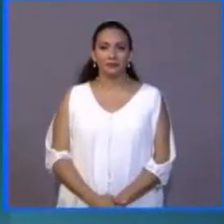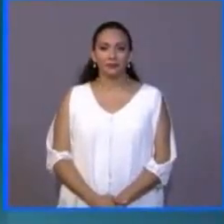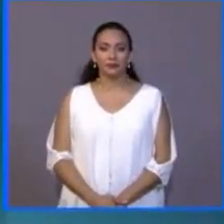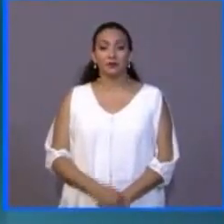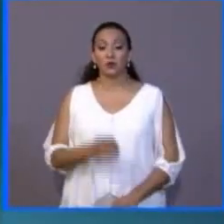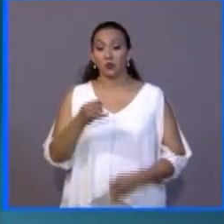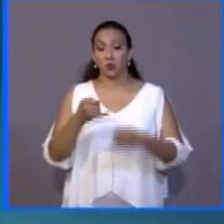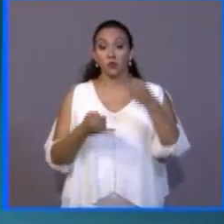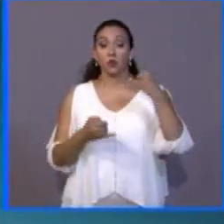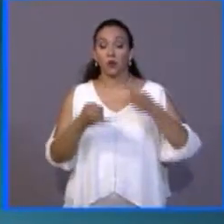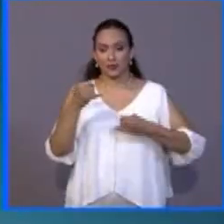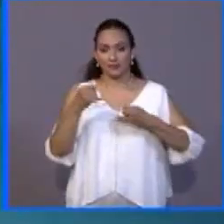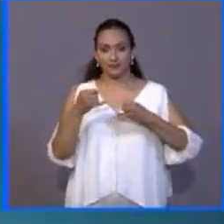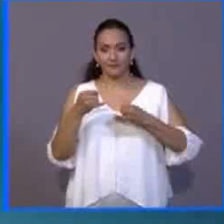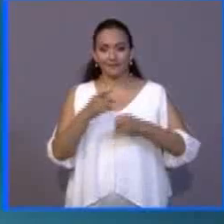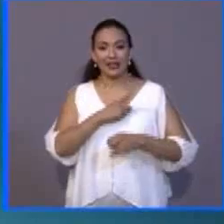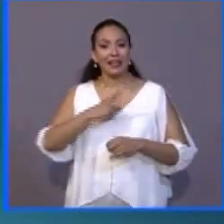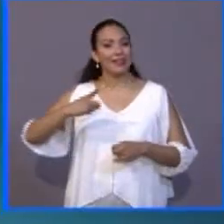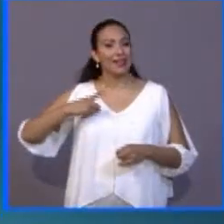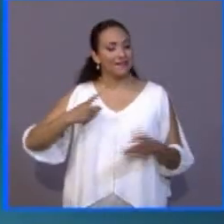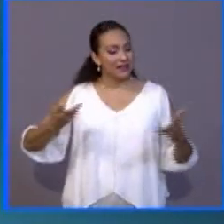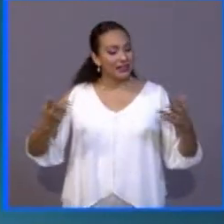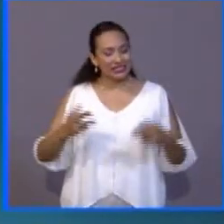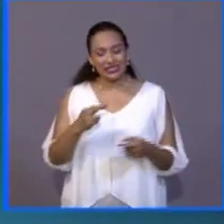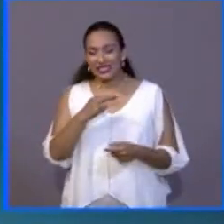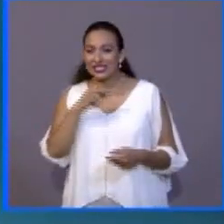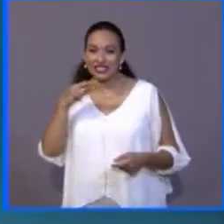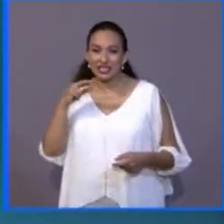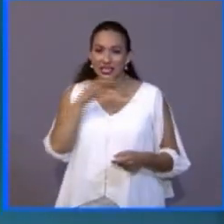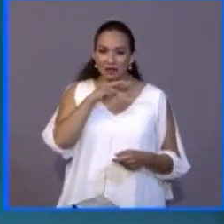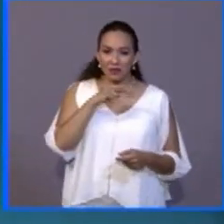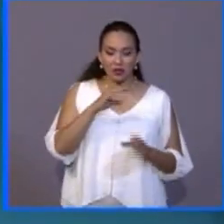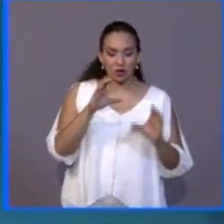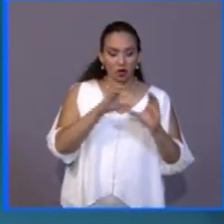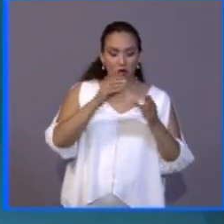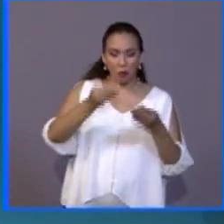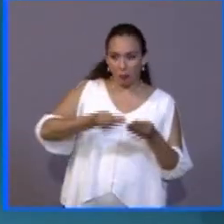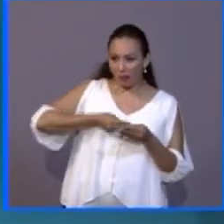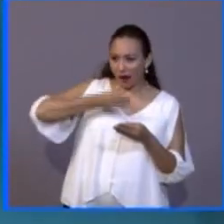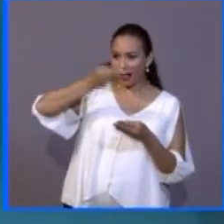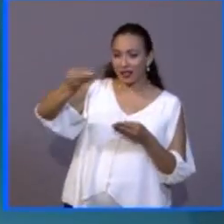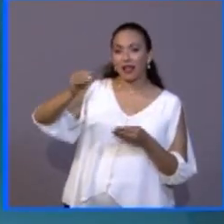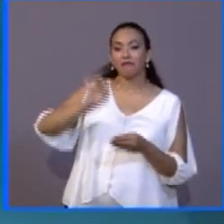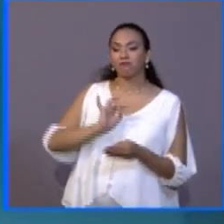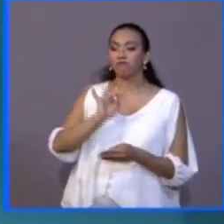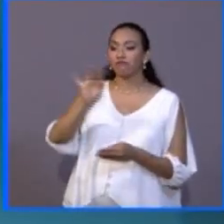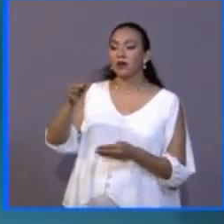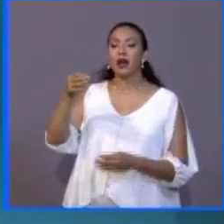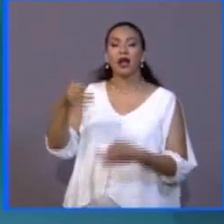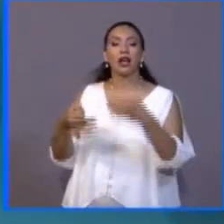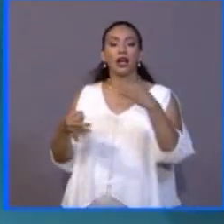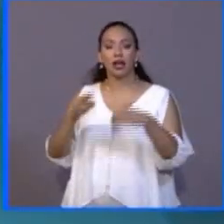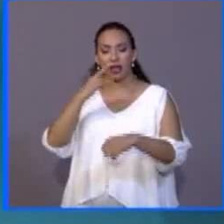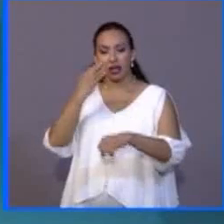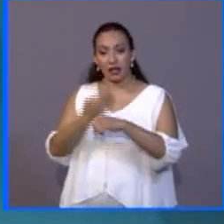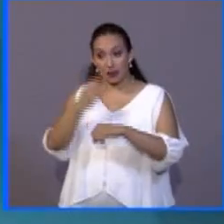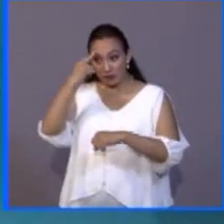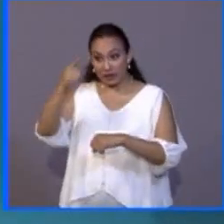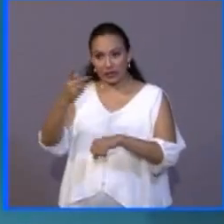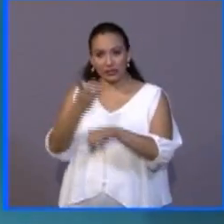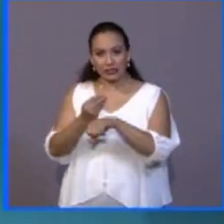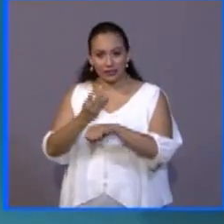El juez de distrito debe de inmediato mandar las constancias al tribunal colegiado para que éste